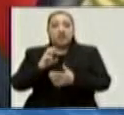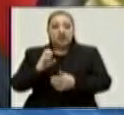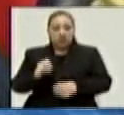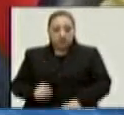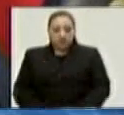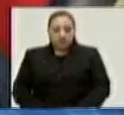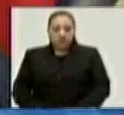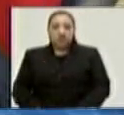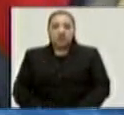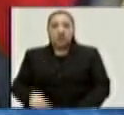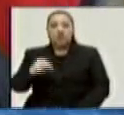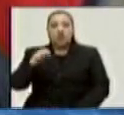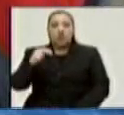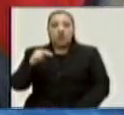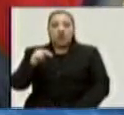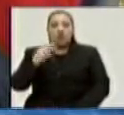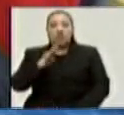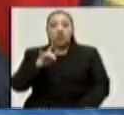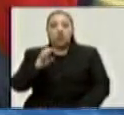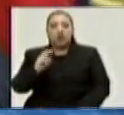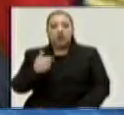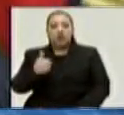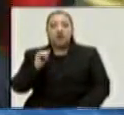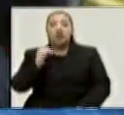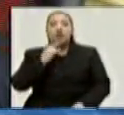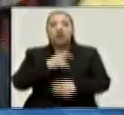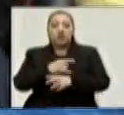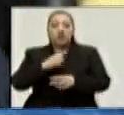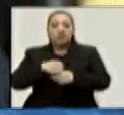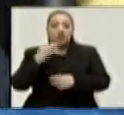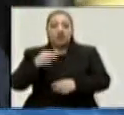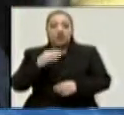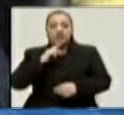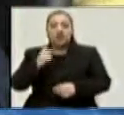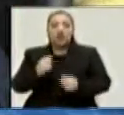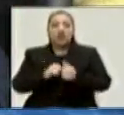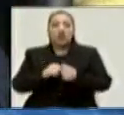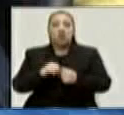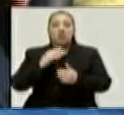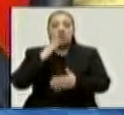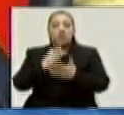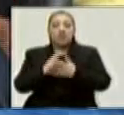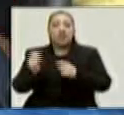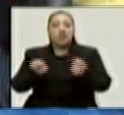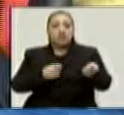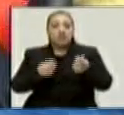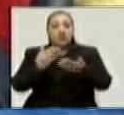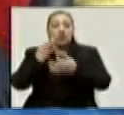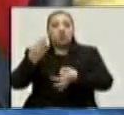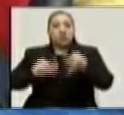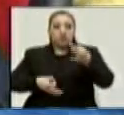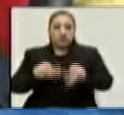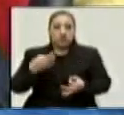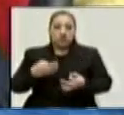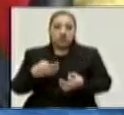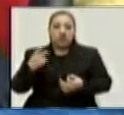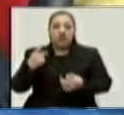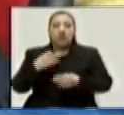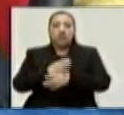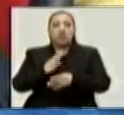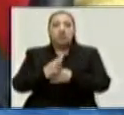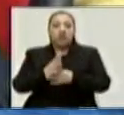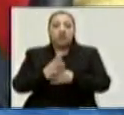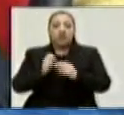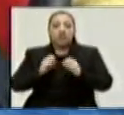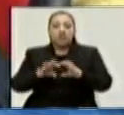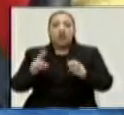Farromeque, Manuel Burga Seoane, y contra los que resulten responsables por los delitos contra la Administración de Justicia en la modalidad